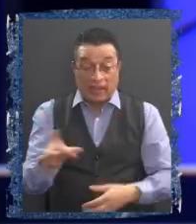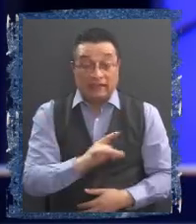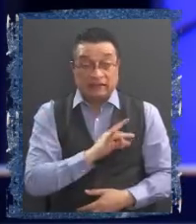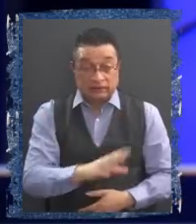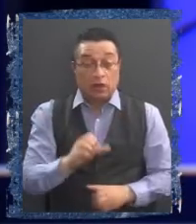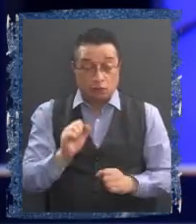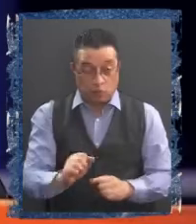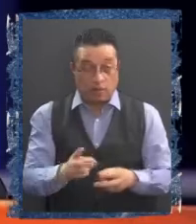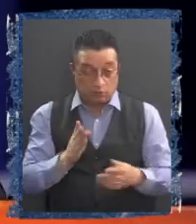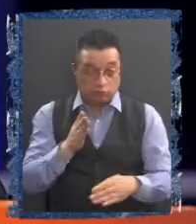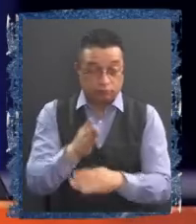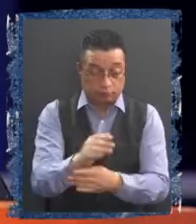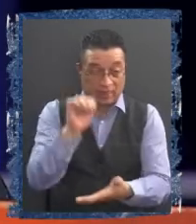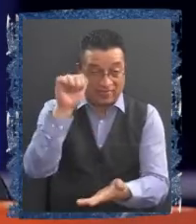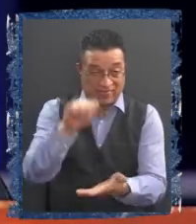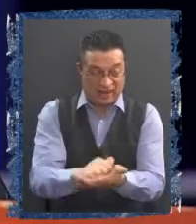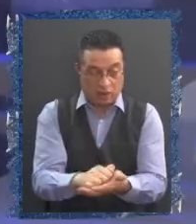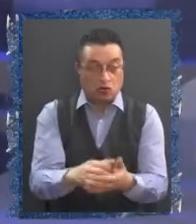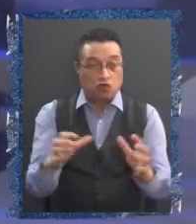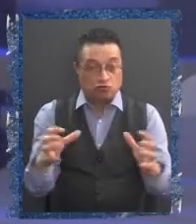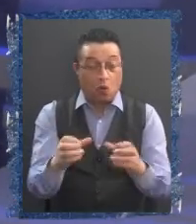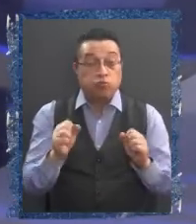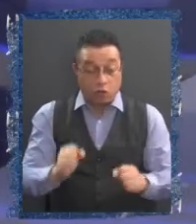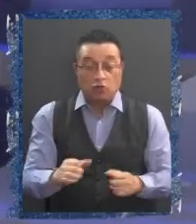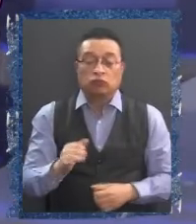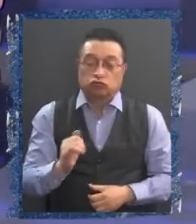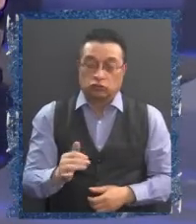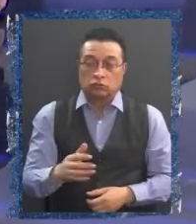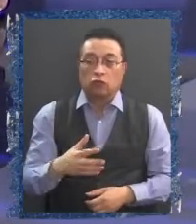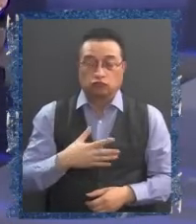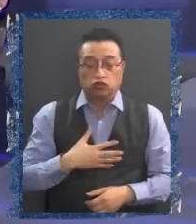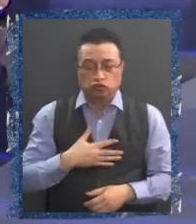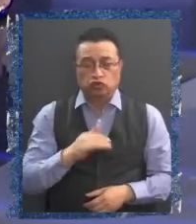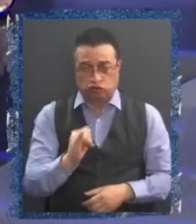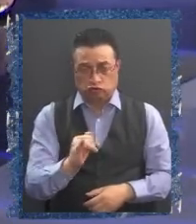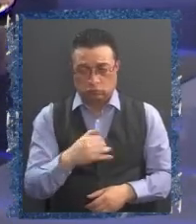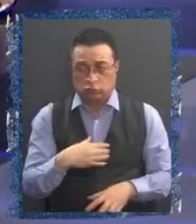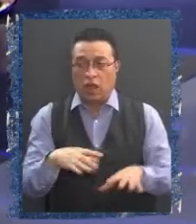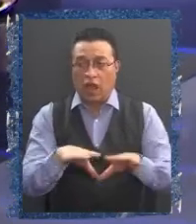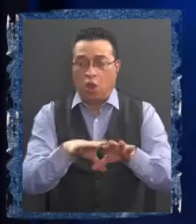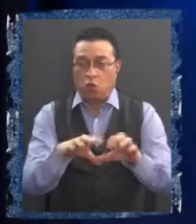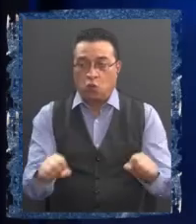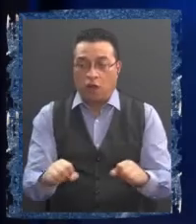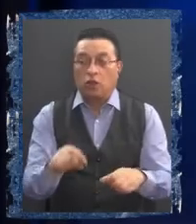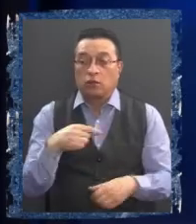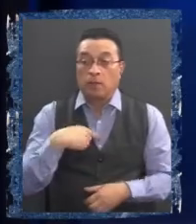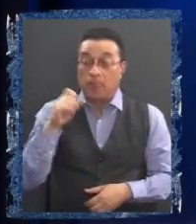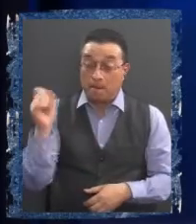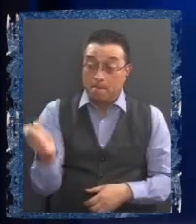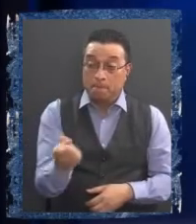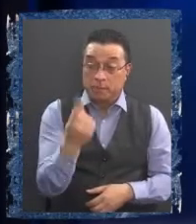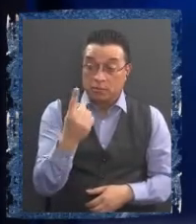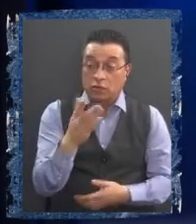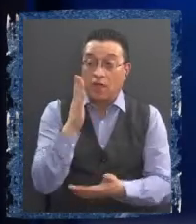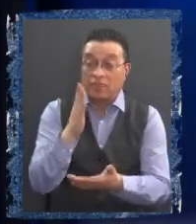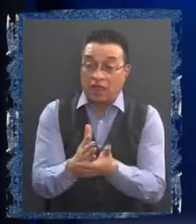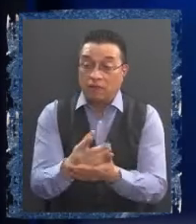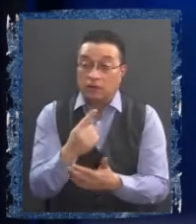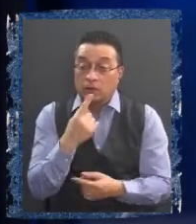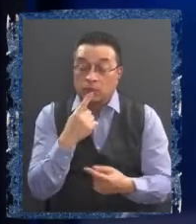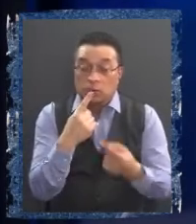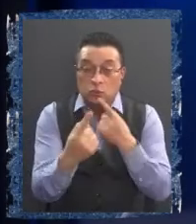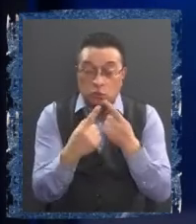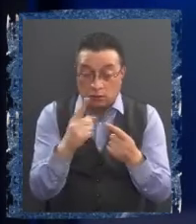derechos eventualmente bien en tribunales. contundentemente, Sebastián. Yo estoy de acuerdo con eso. Me parece que lo primero que hay que decir es que aquello que está